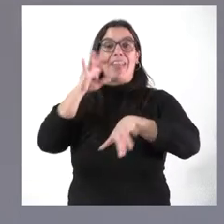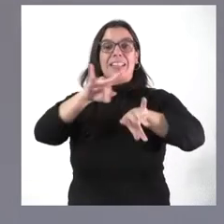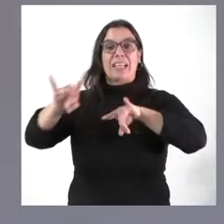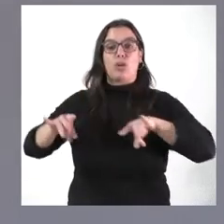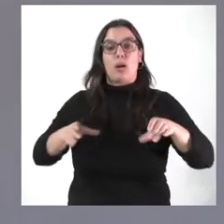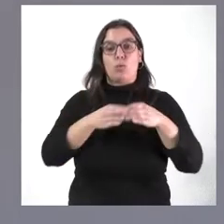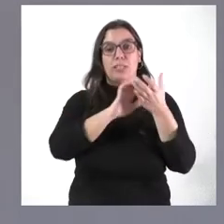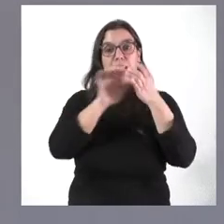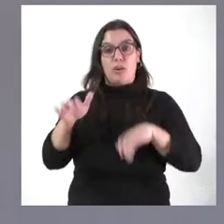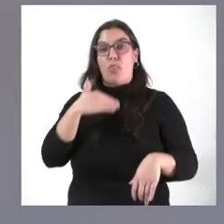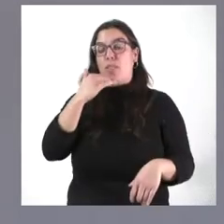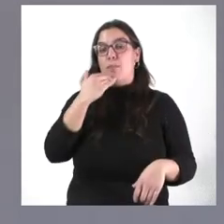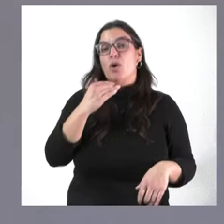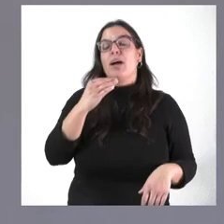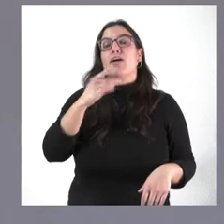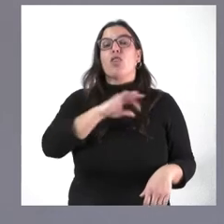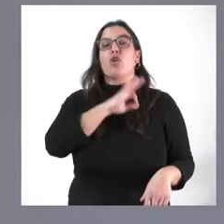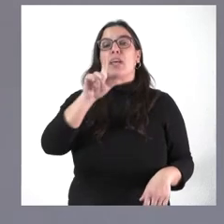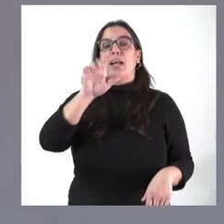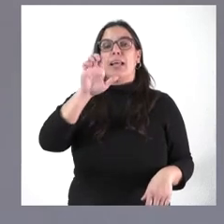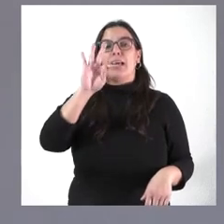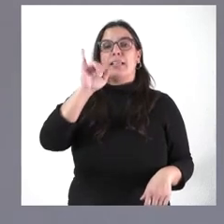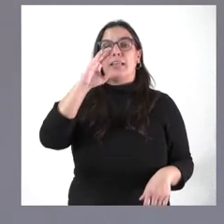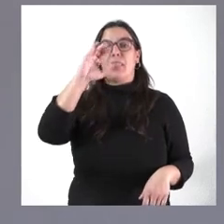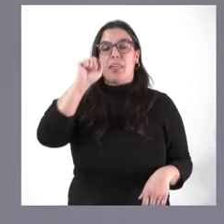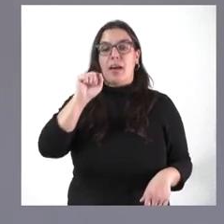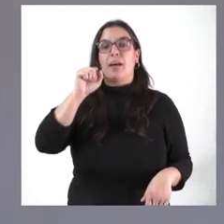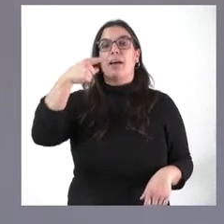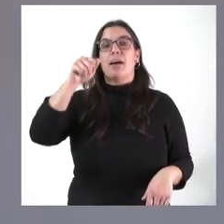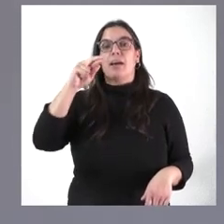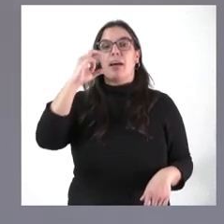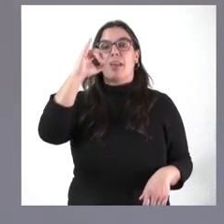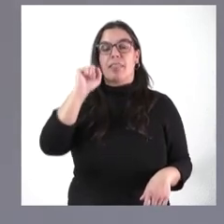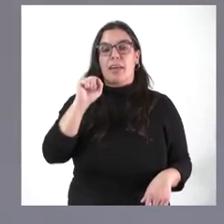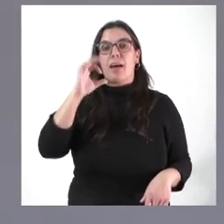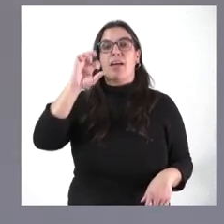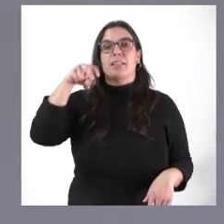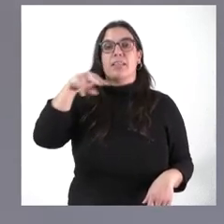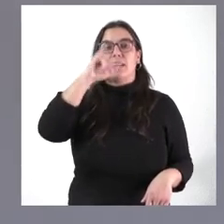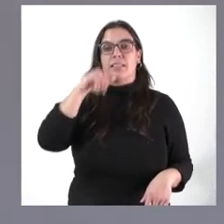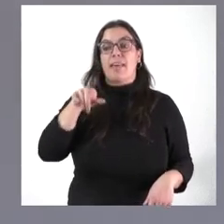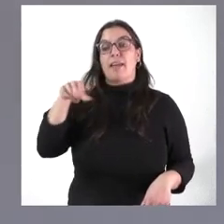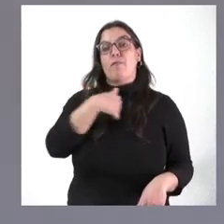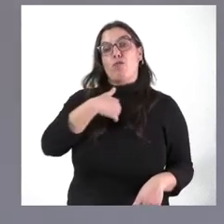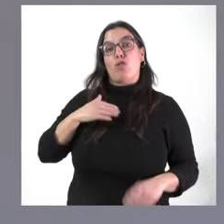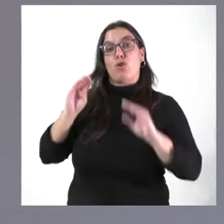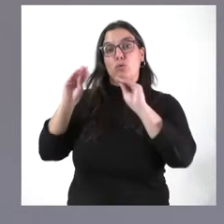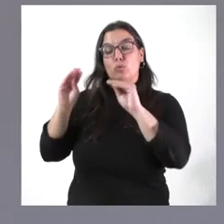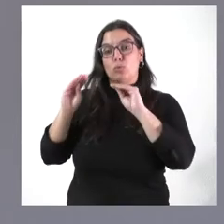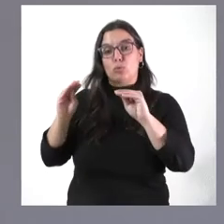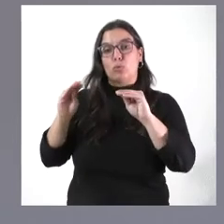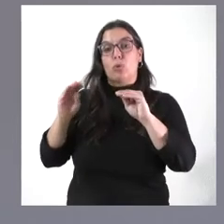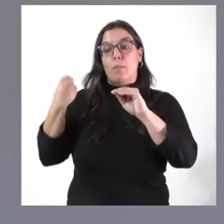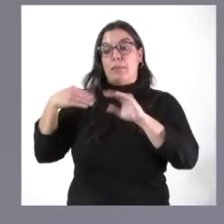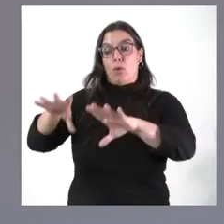Castilla y león Zamora de doña Letizia García Sánchez desarrollará sus funciones a partir del momento